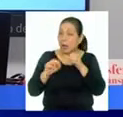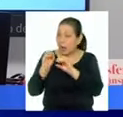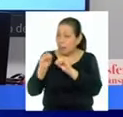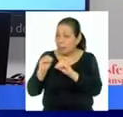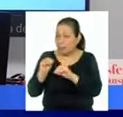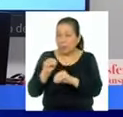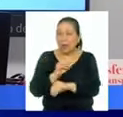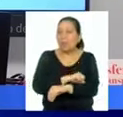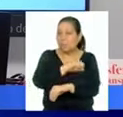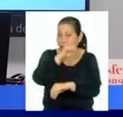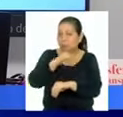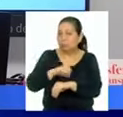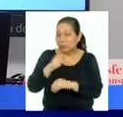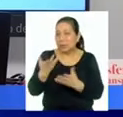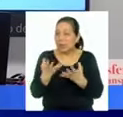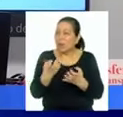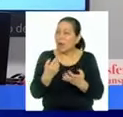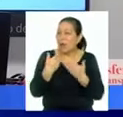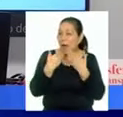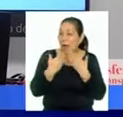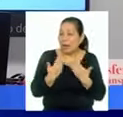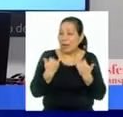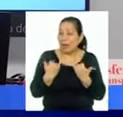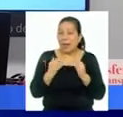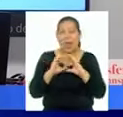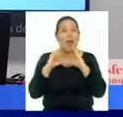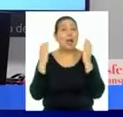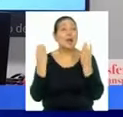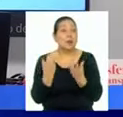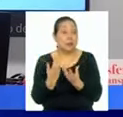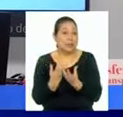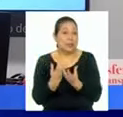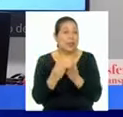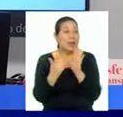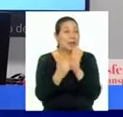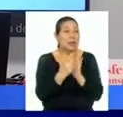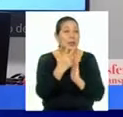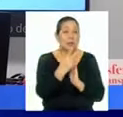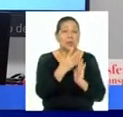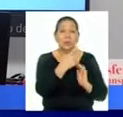Una norma importante, y quiero agradecer aquí al Congreso de la República, es la Ley